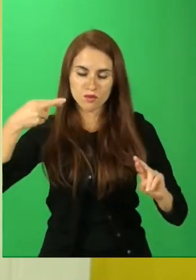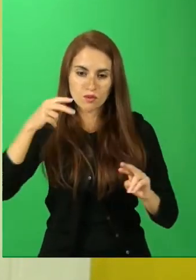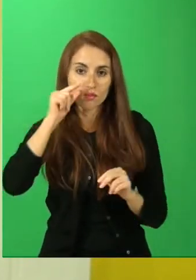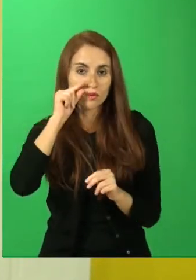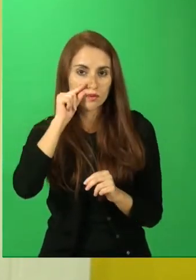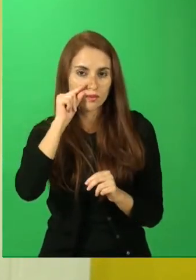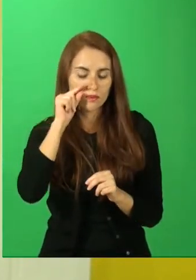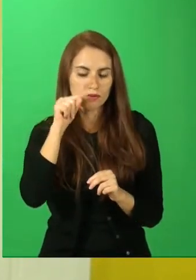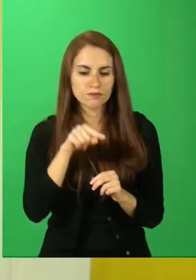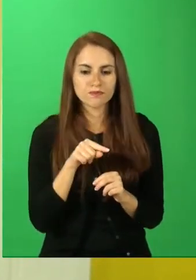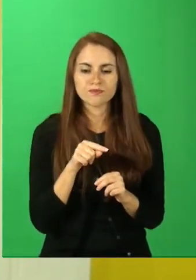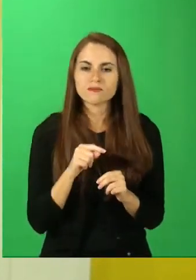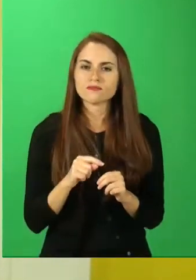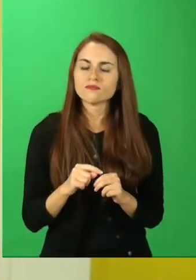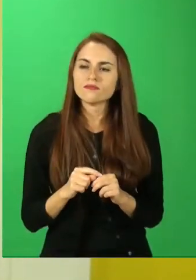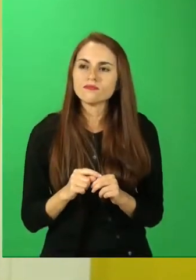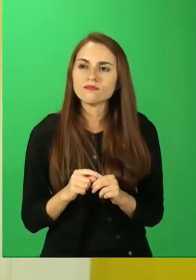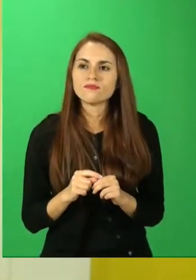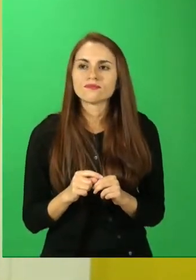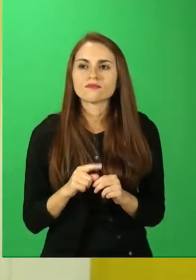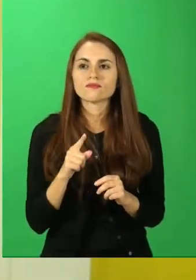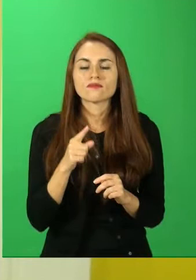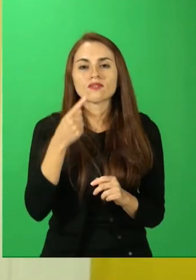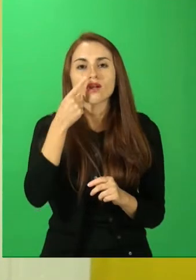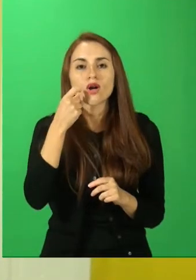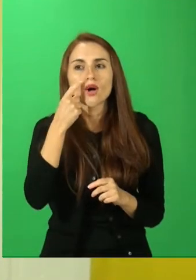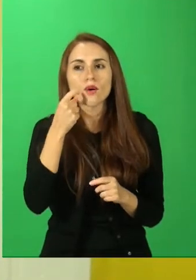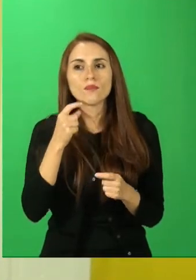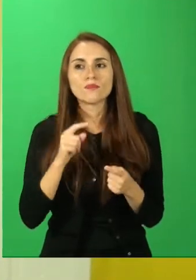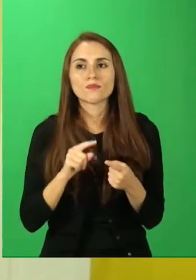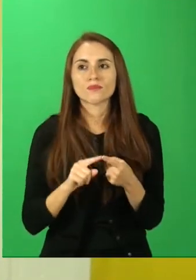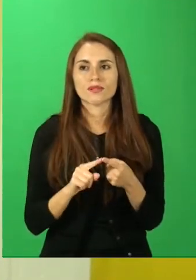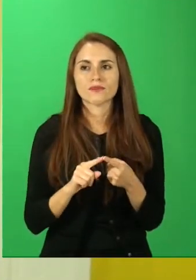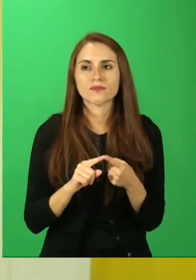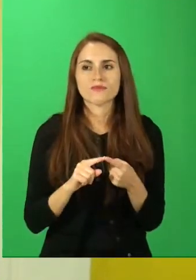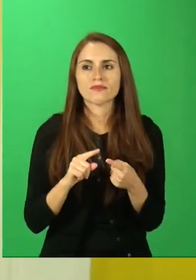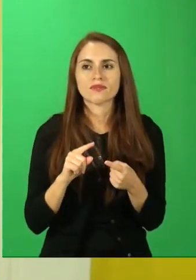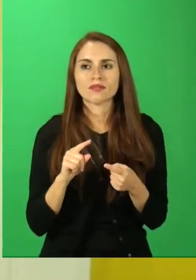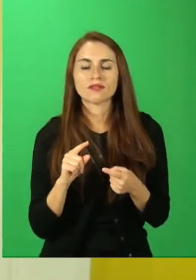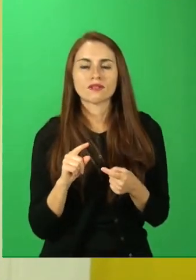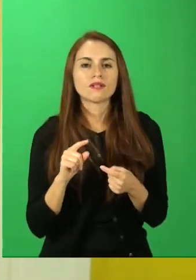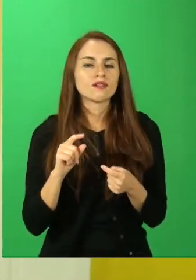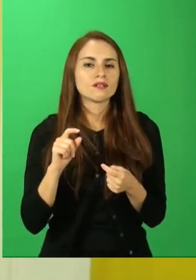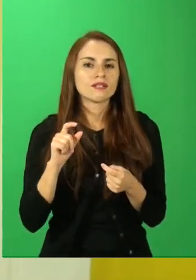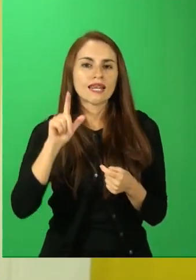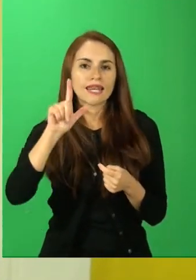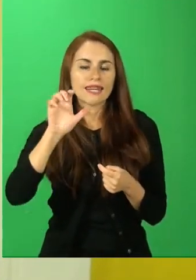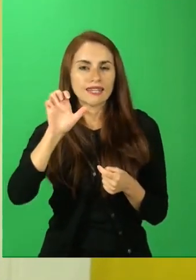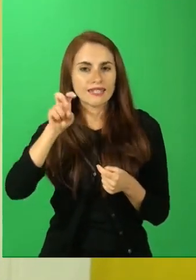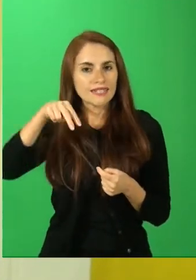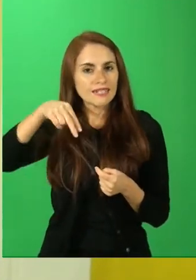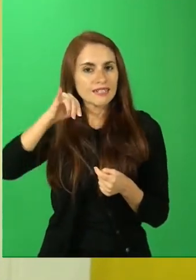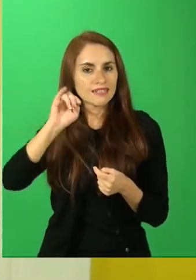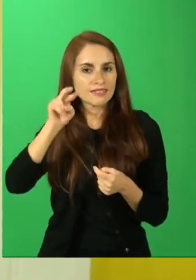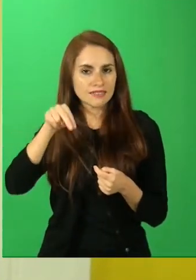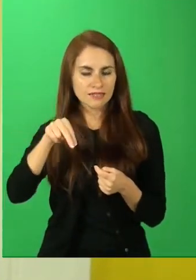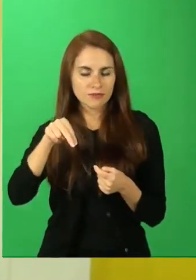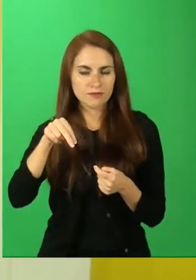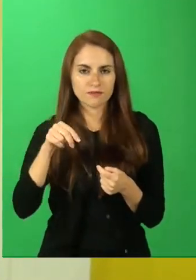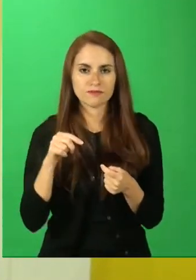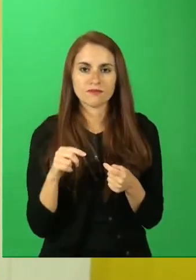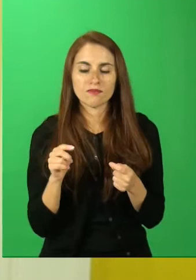Palacio de Invierno, como se le conoce, va a ser el señor Vladimir Ilich Ulyanov Lenin y